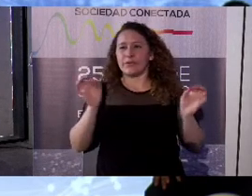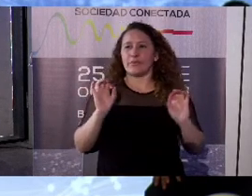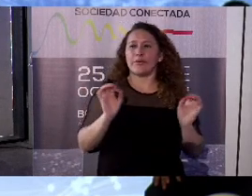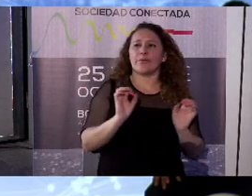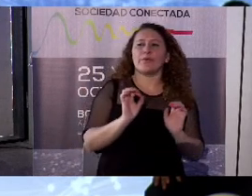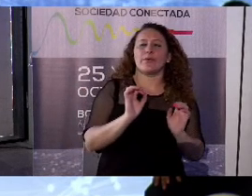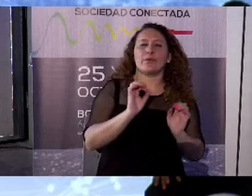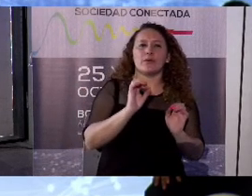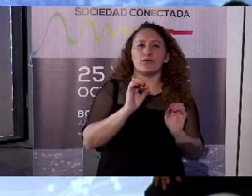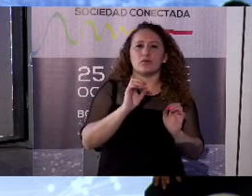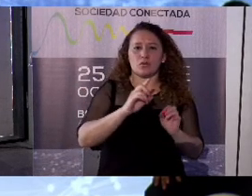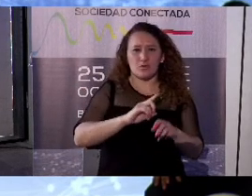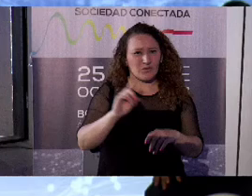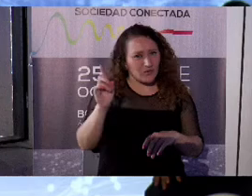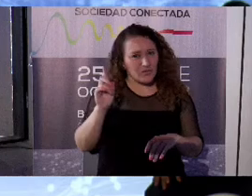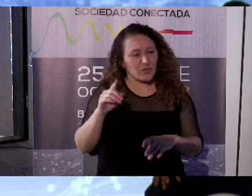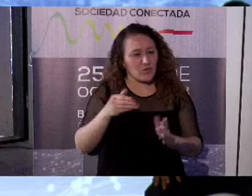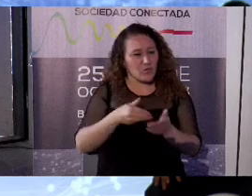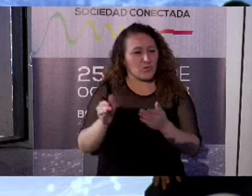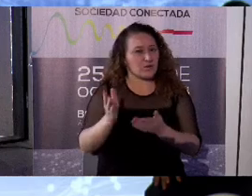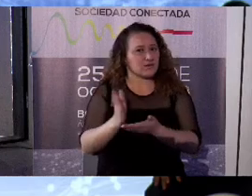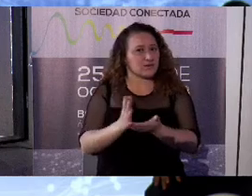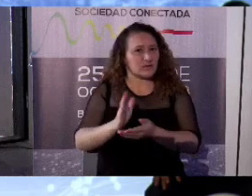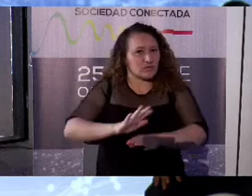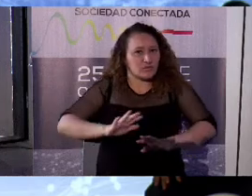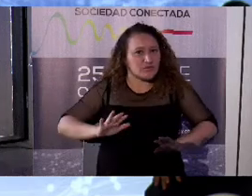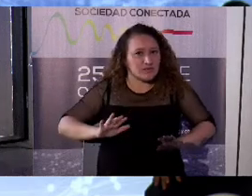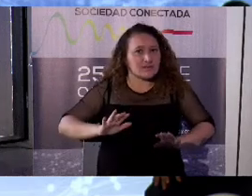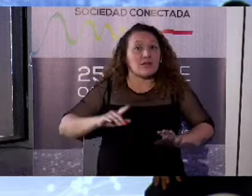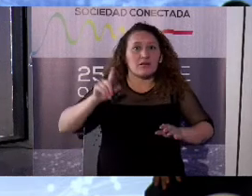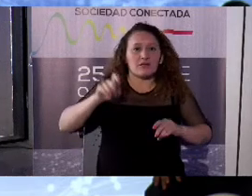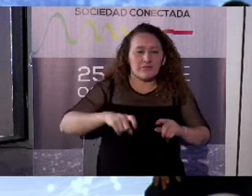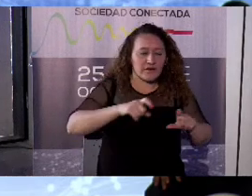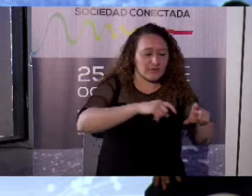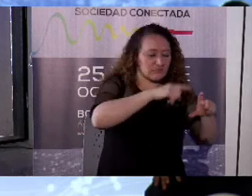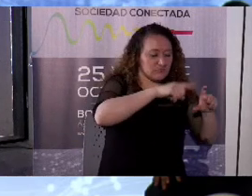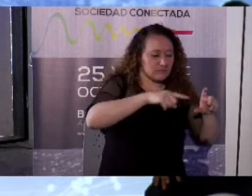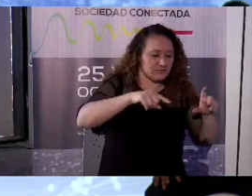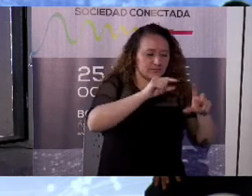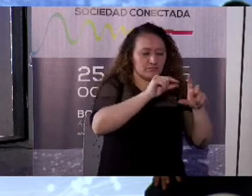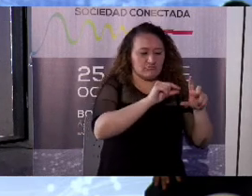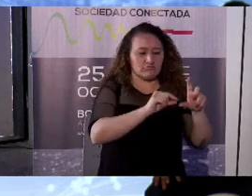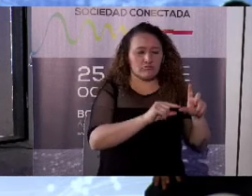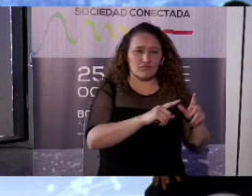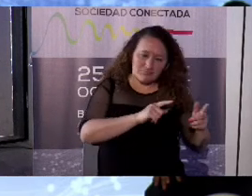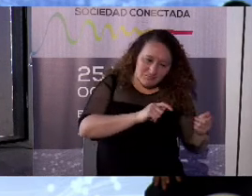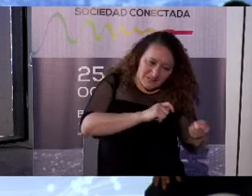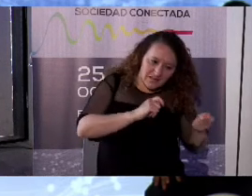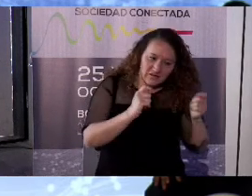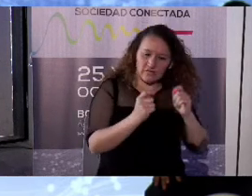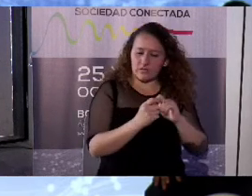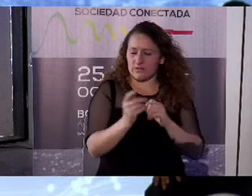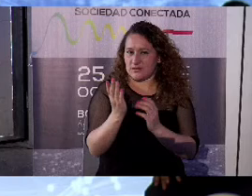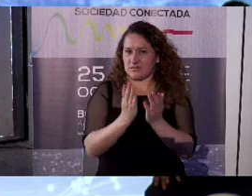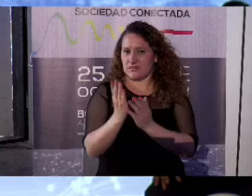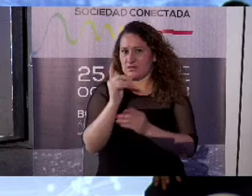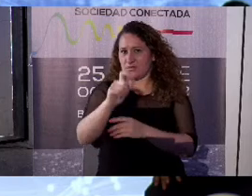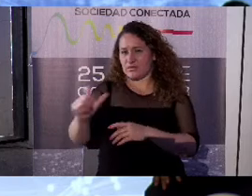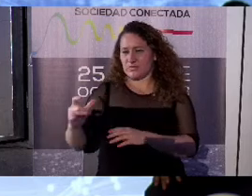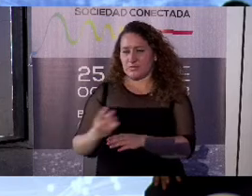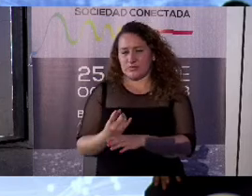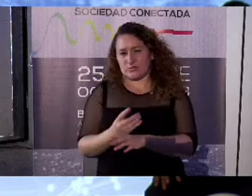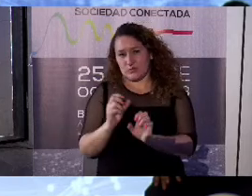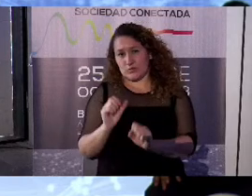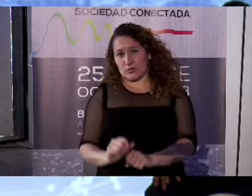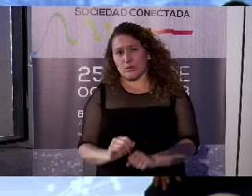transformar esta disponibilidad de espectro en servicio donde la gente pueda realmente utilizarlo para lo que necesita y el